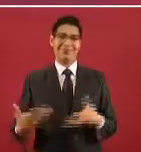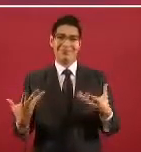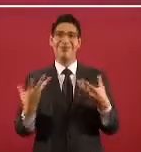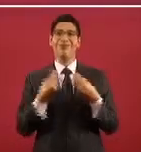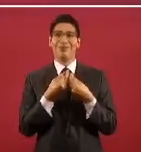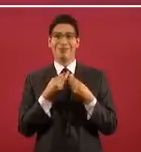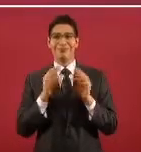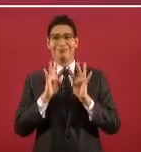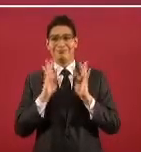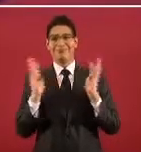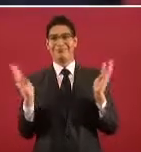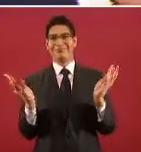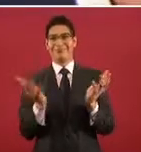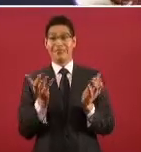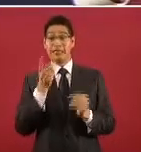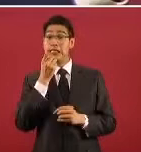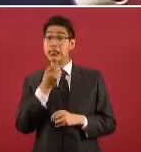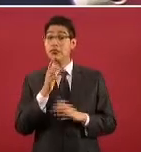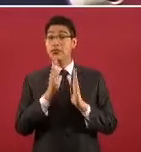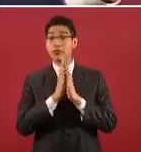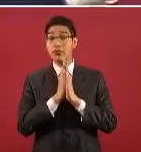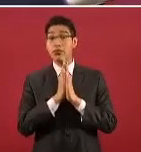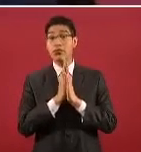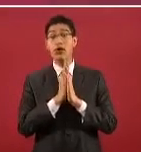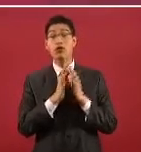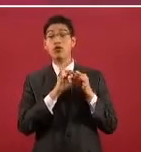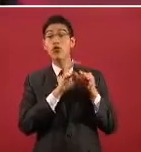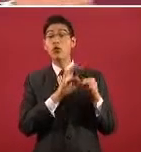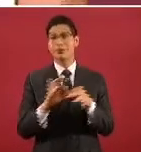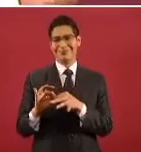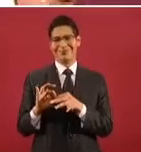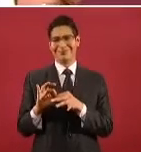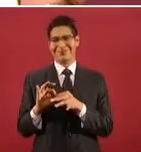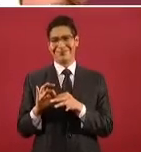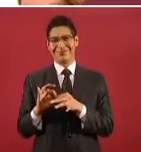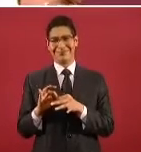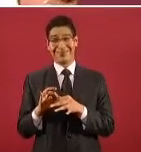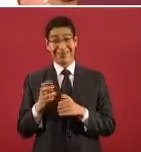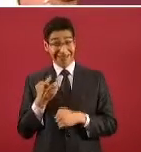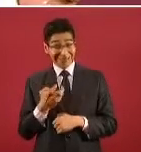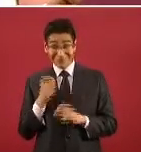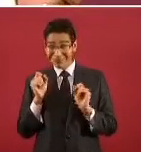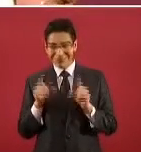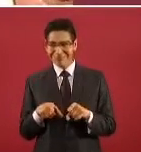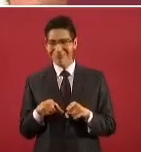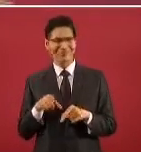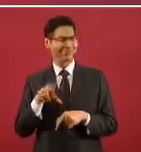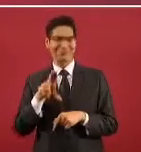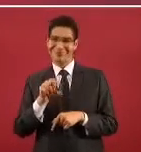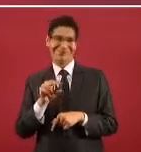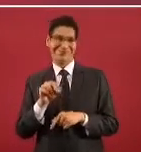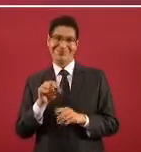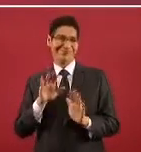la unidad nacional. Son otras cosas.